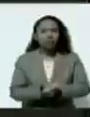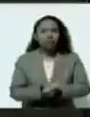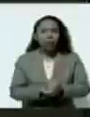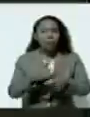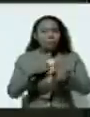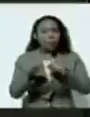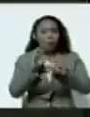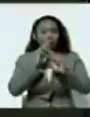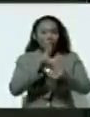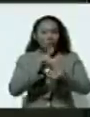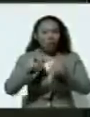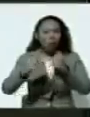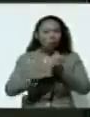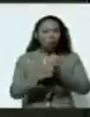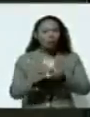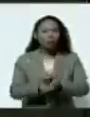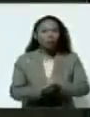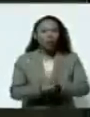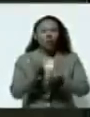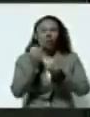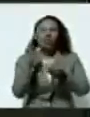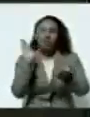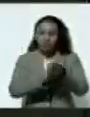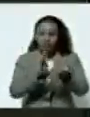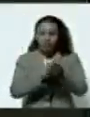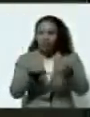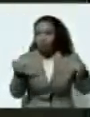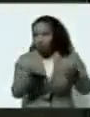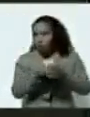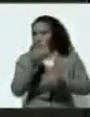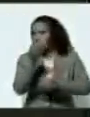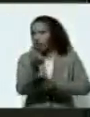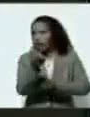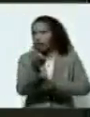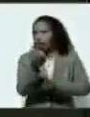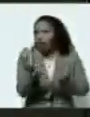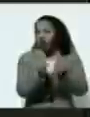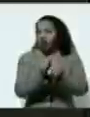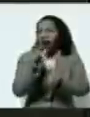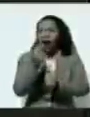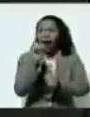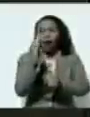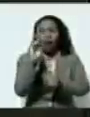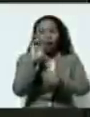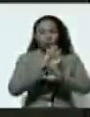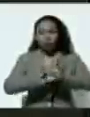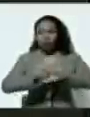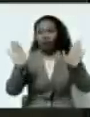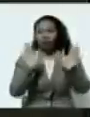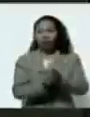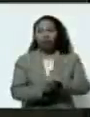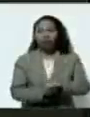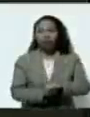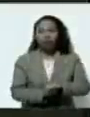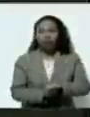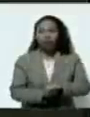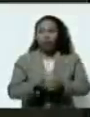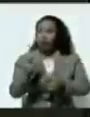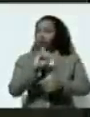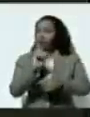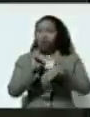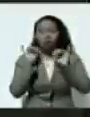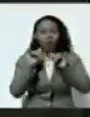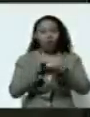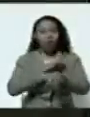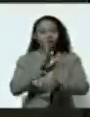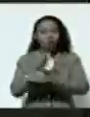Pero que responda Juan Guaidó. ¿Cuántas veces se reunió usted con Garófalo? Ya. No es lo mismo que usted